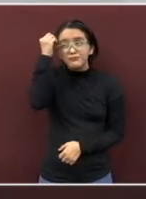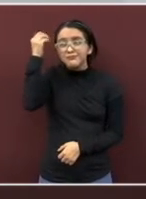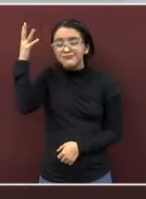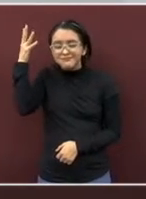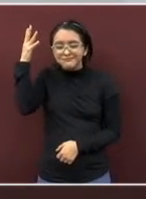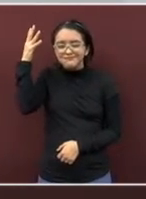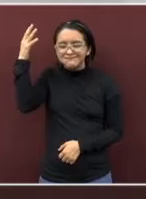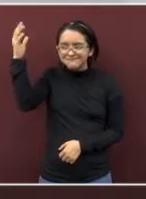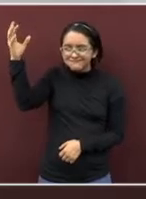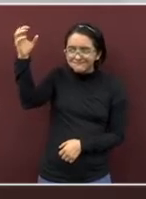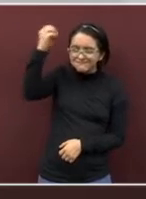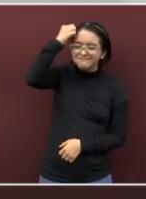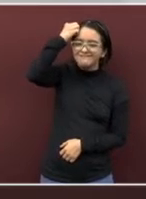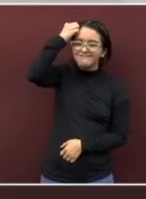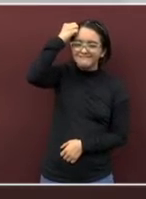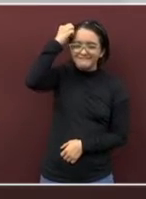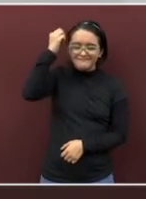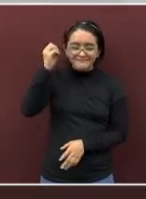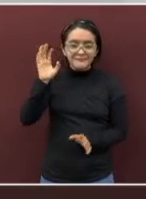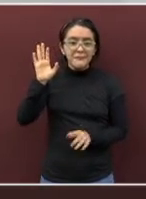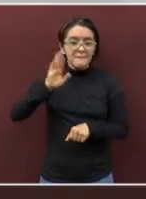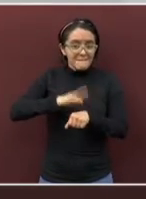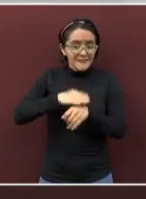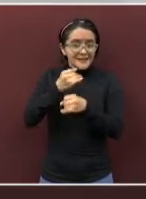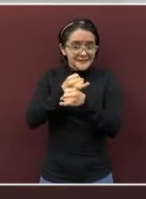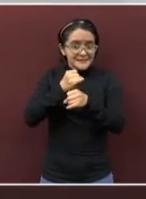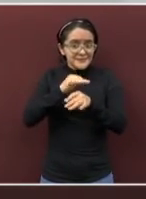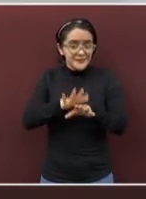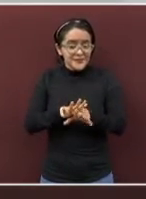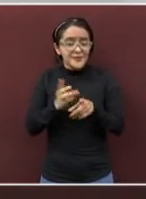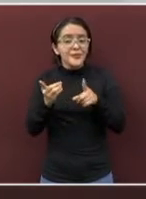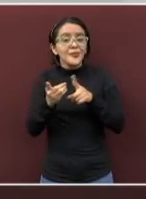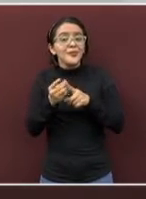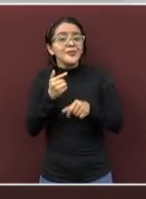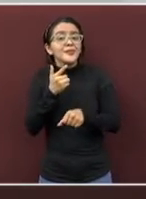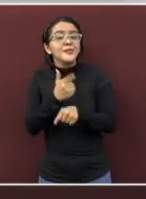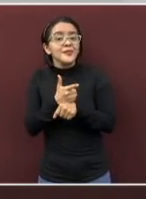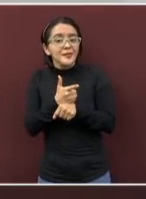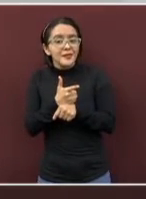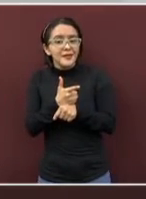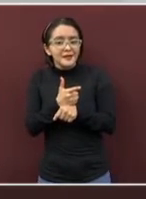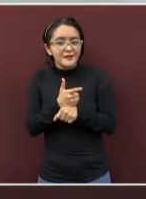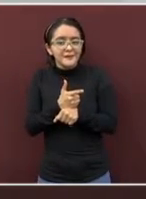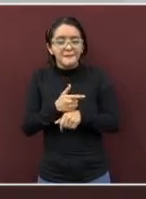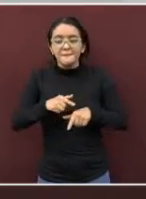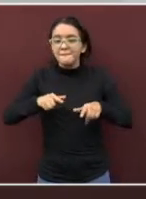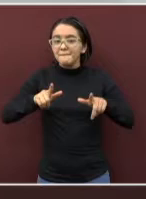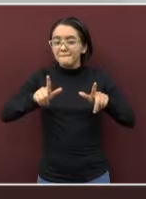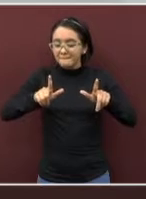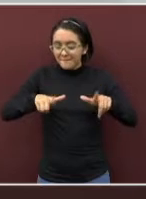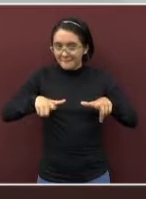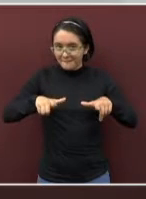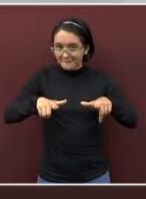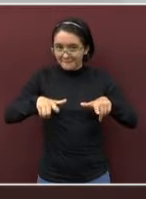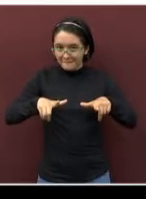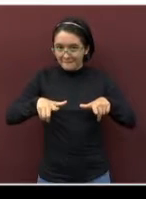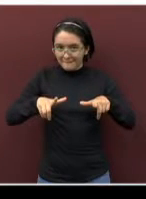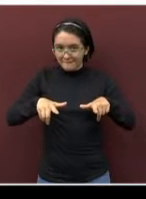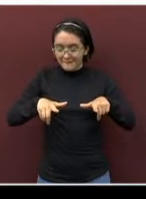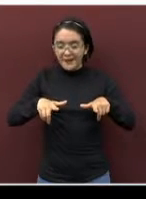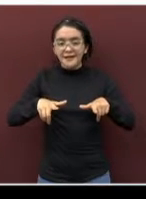para mayor información sobre el comportamiento de kobe 19 en nuestro estado está a su disposición